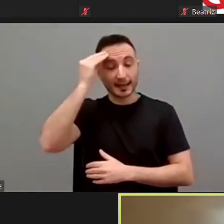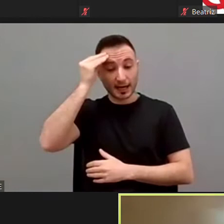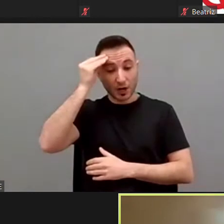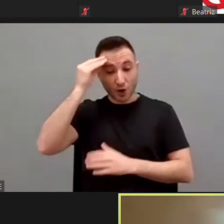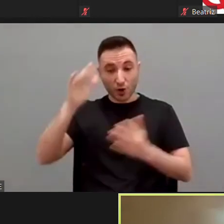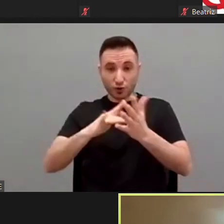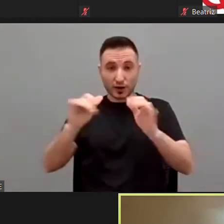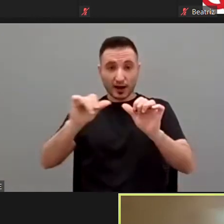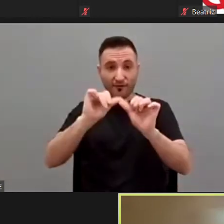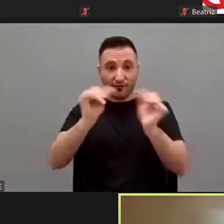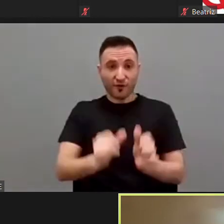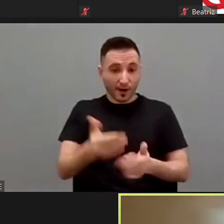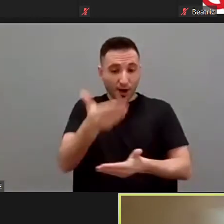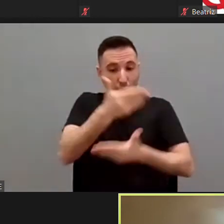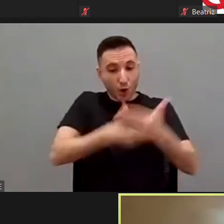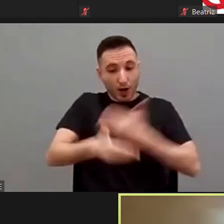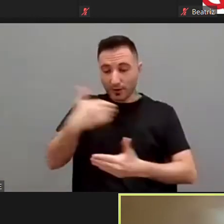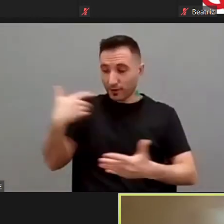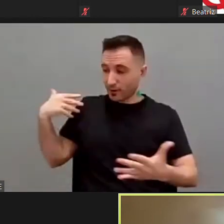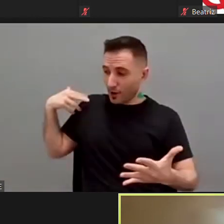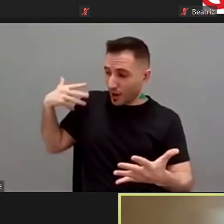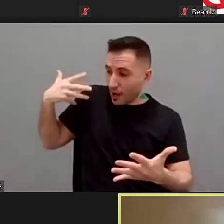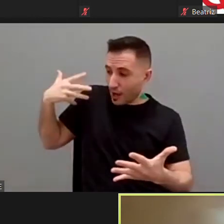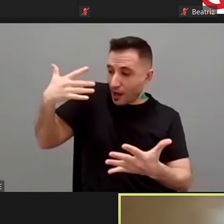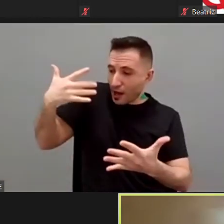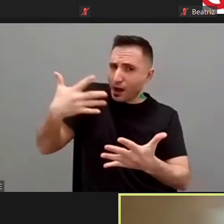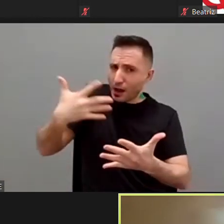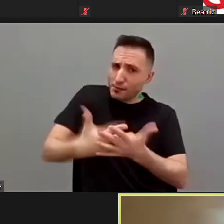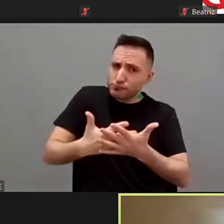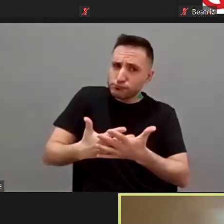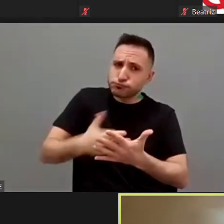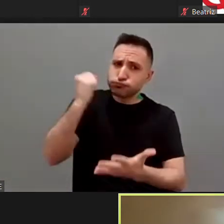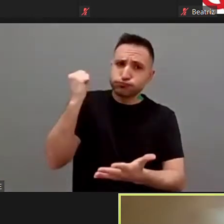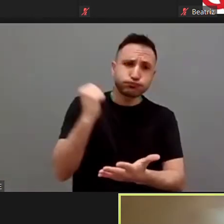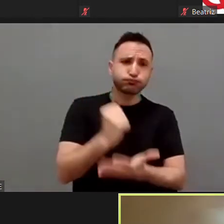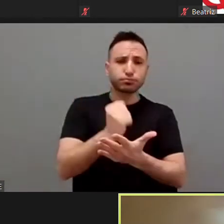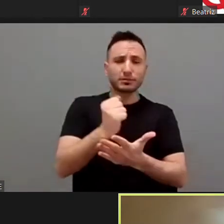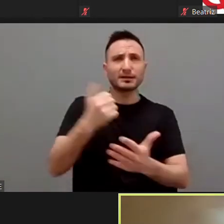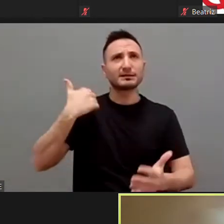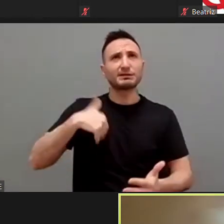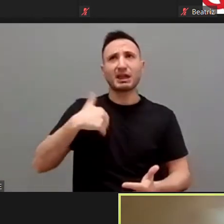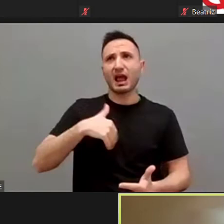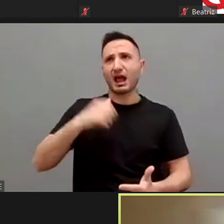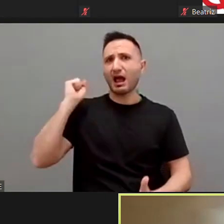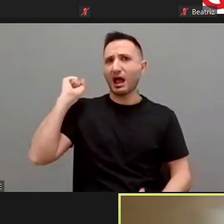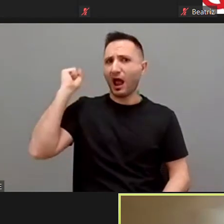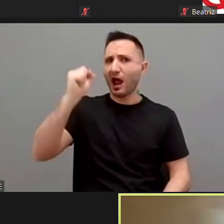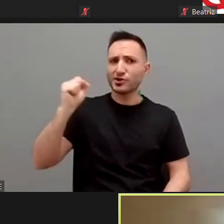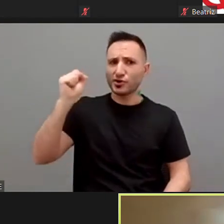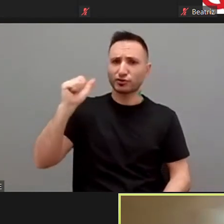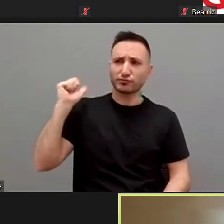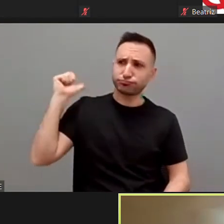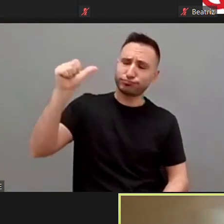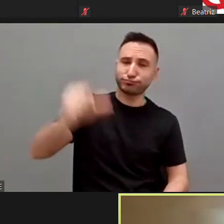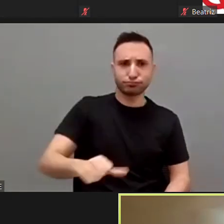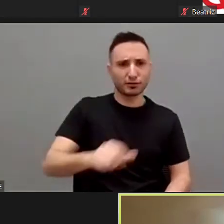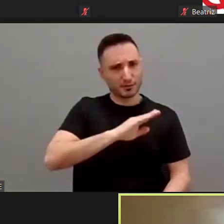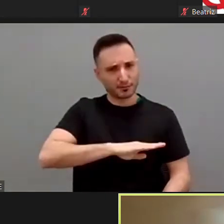estrecha colaboración que venimos teniendo ya desde hace años.